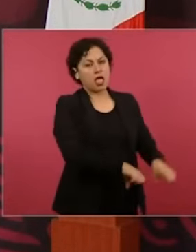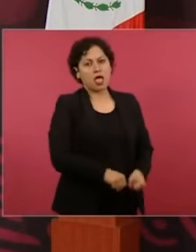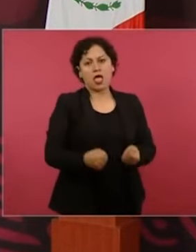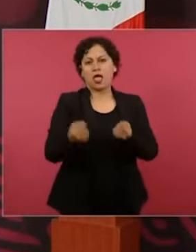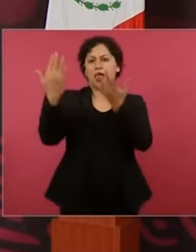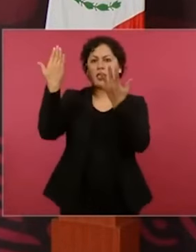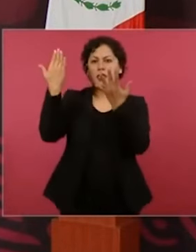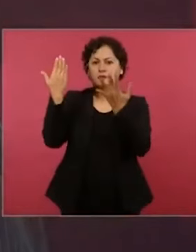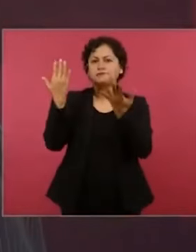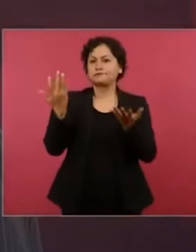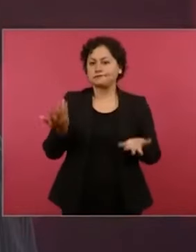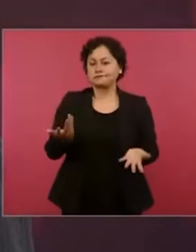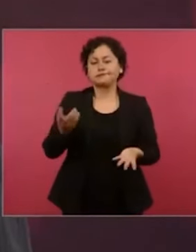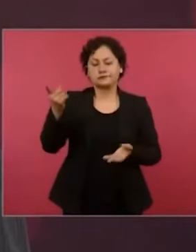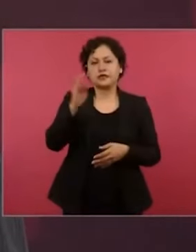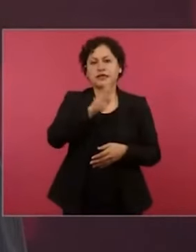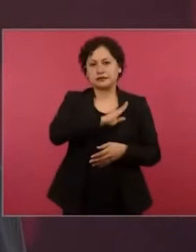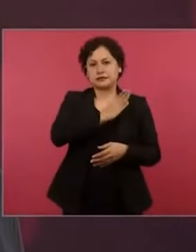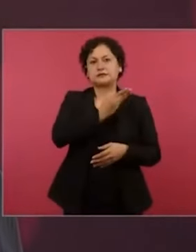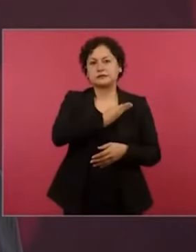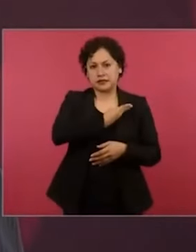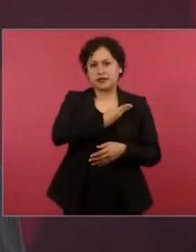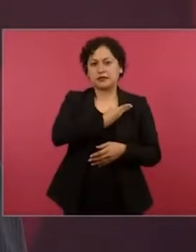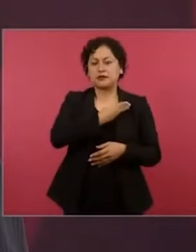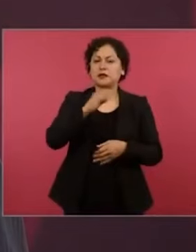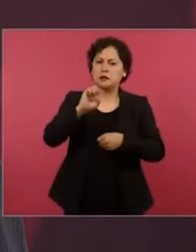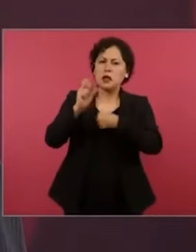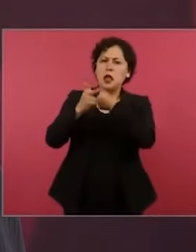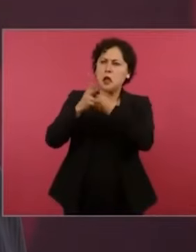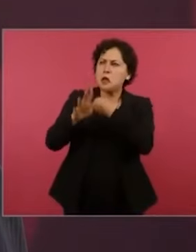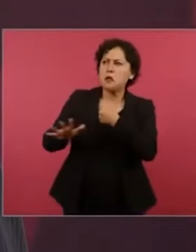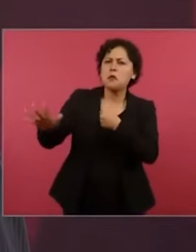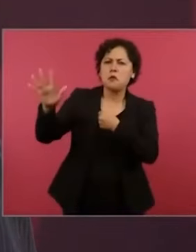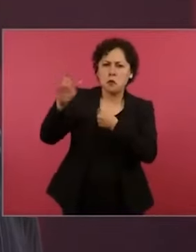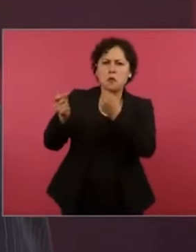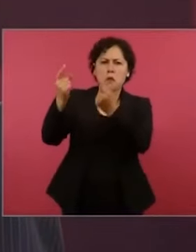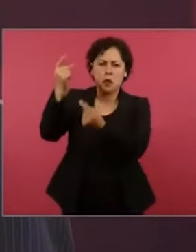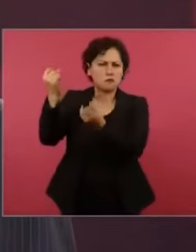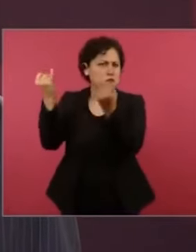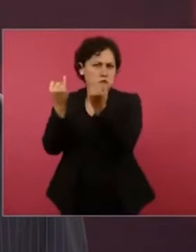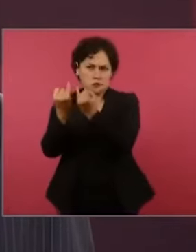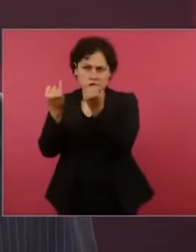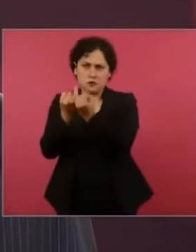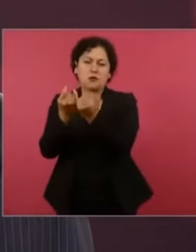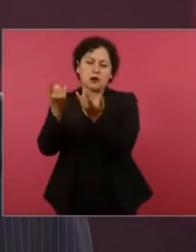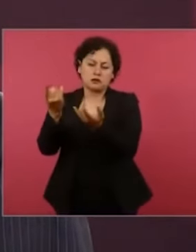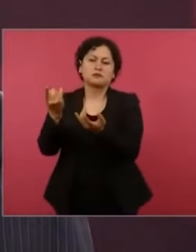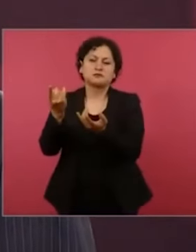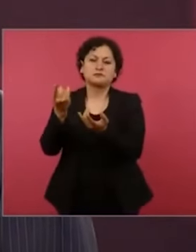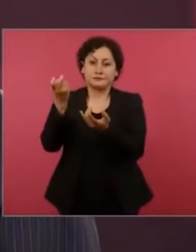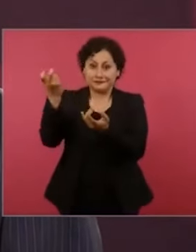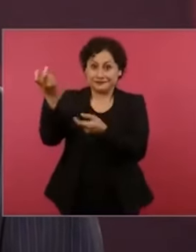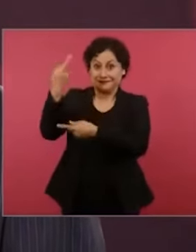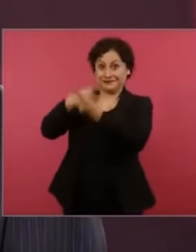y especial los españoles todo eso que se llevaron toda esa